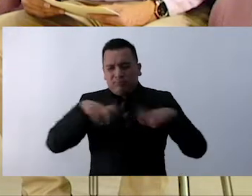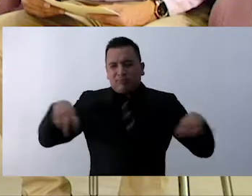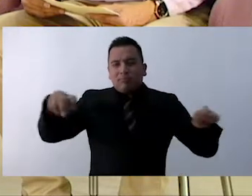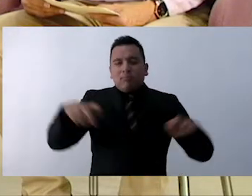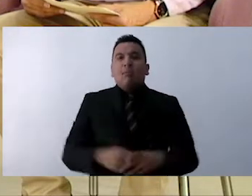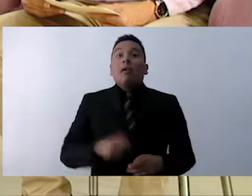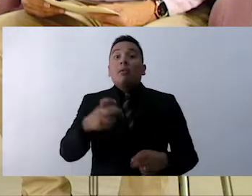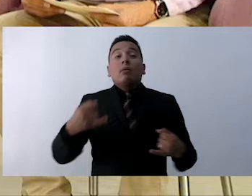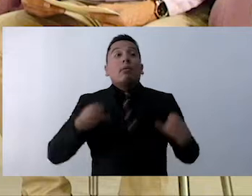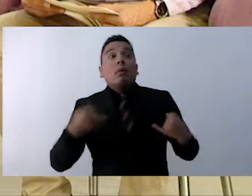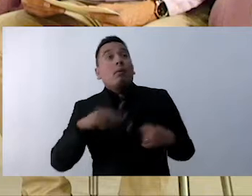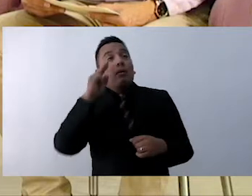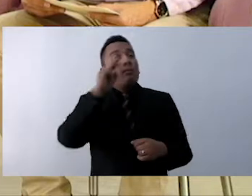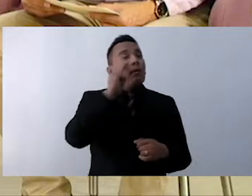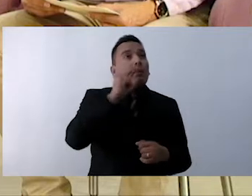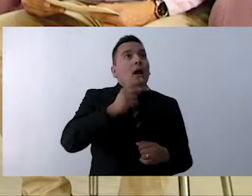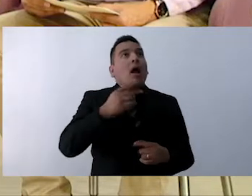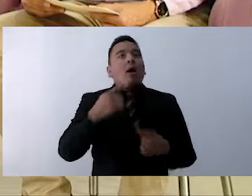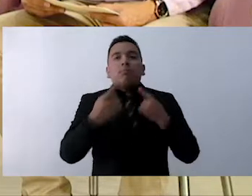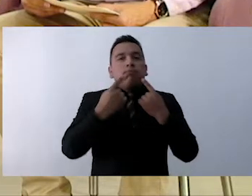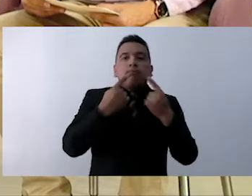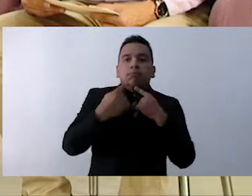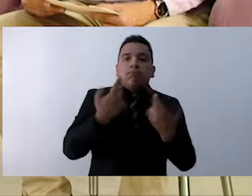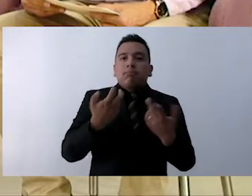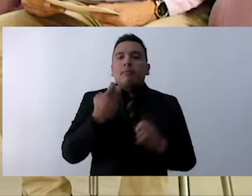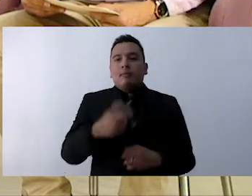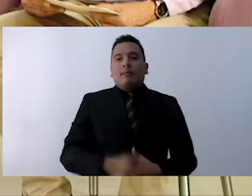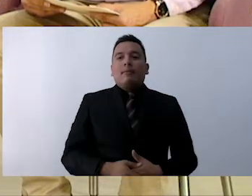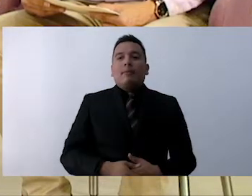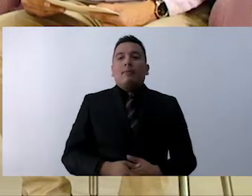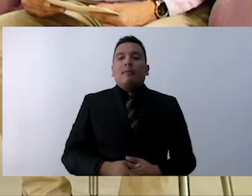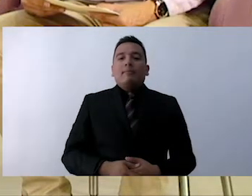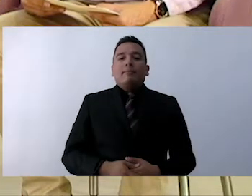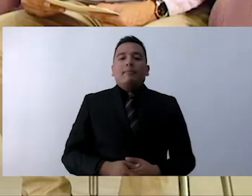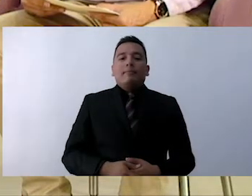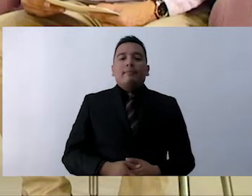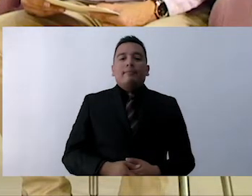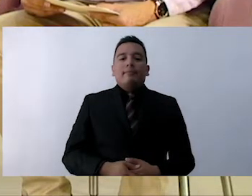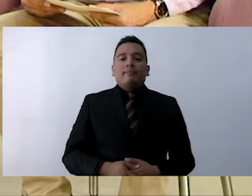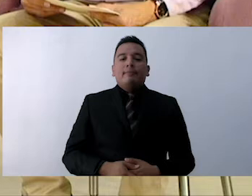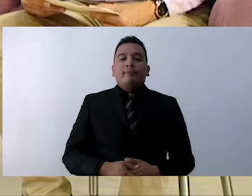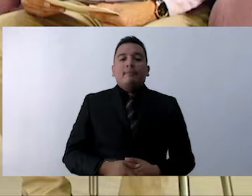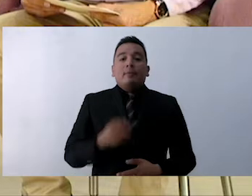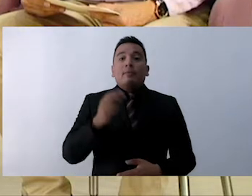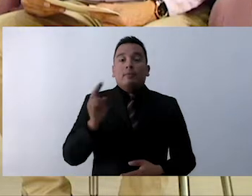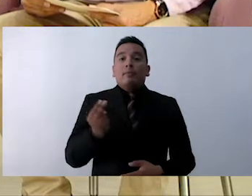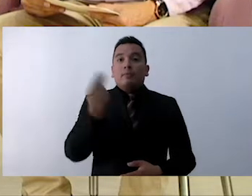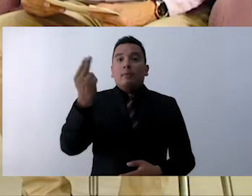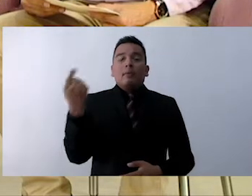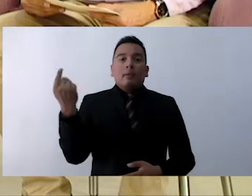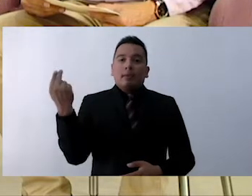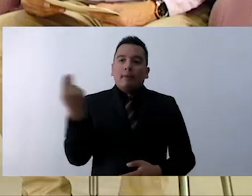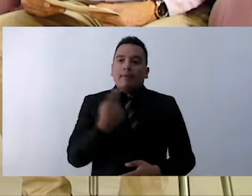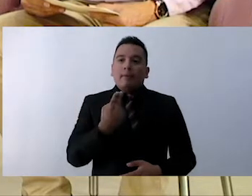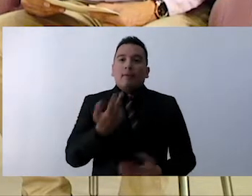un espacio directo de diálogo con las y los estudiantes. Y bueno, y hay que dar ese paso otro también que mencionaba, o